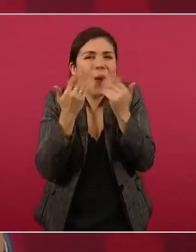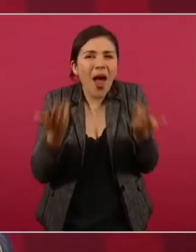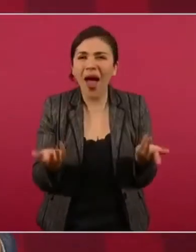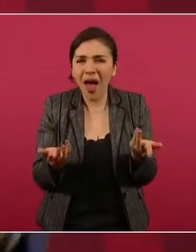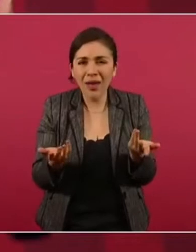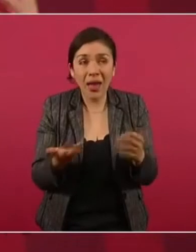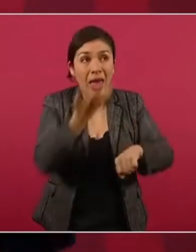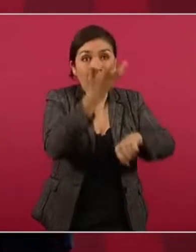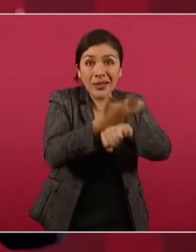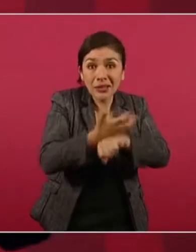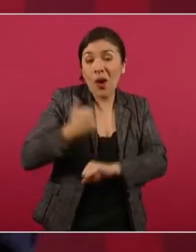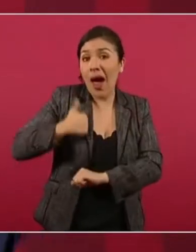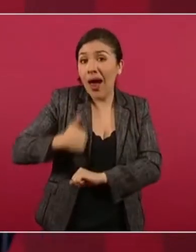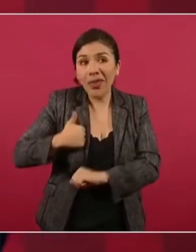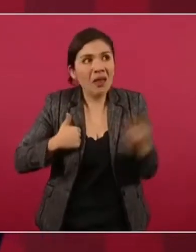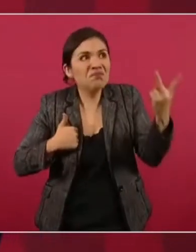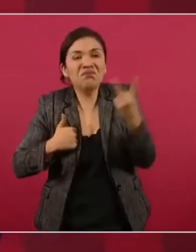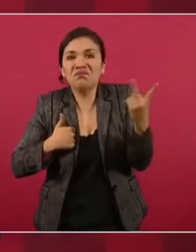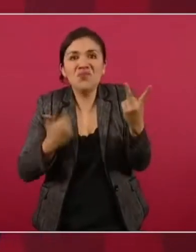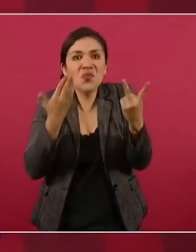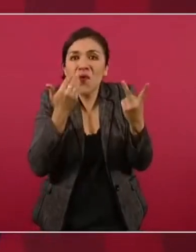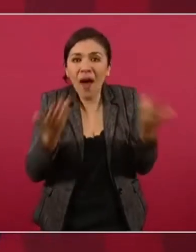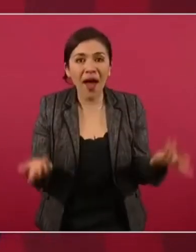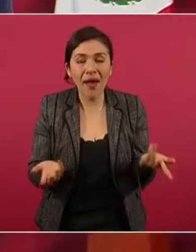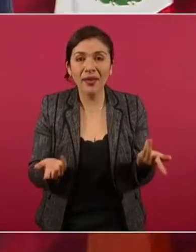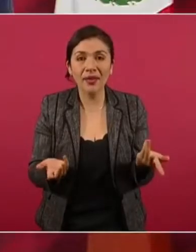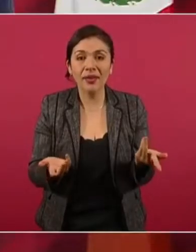ni en Estados Unidos ni en Canadá.